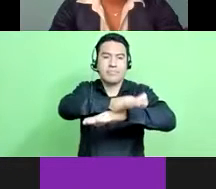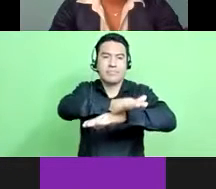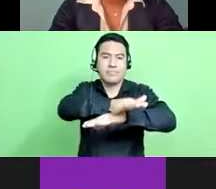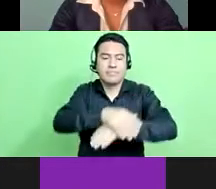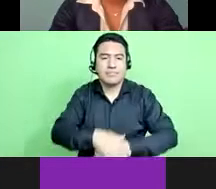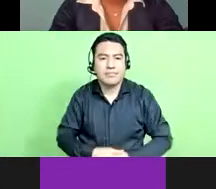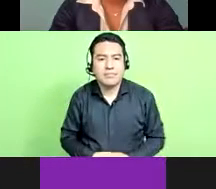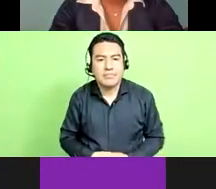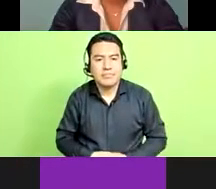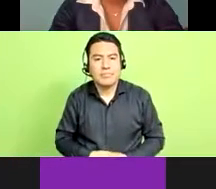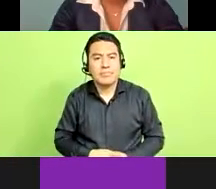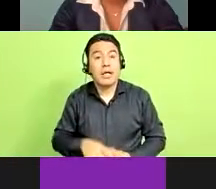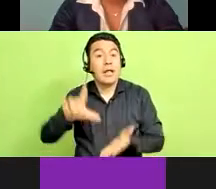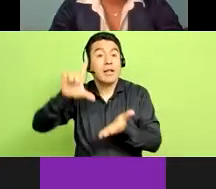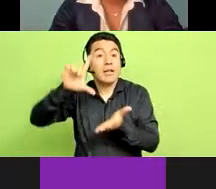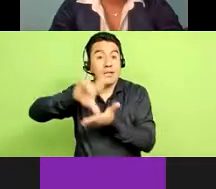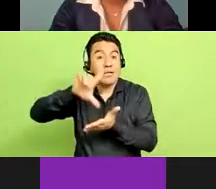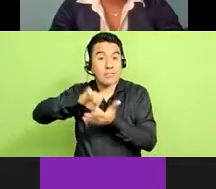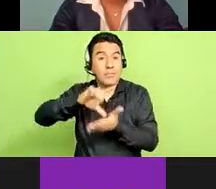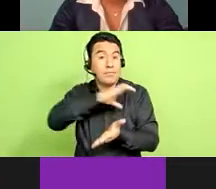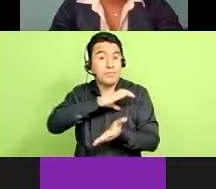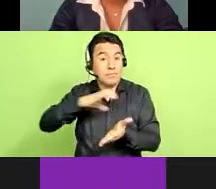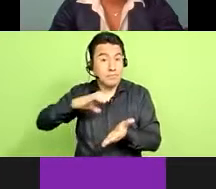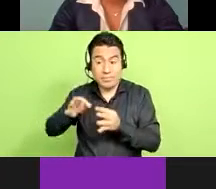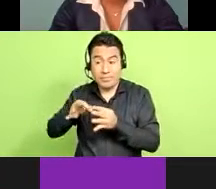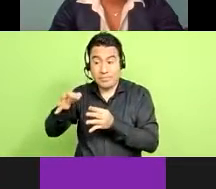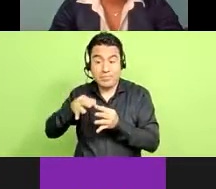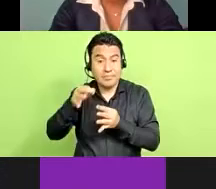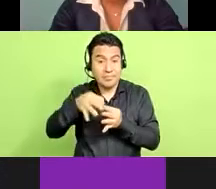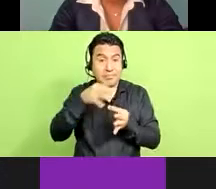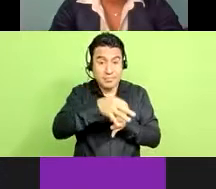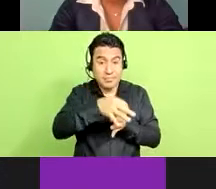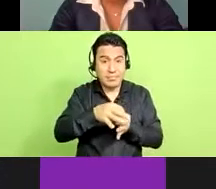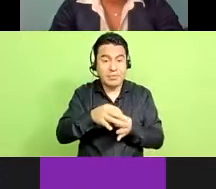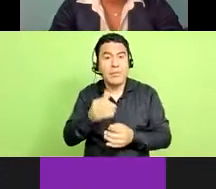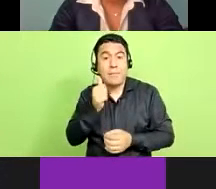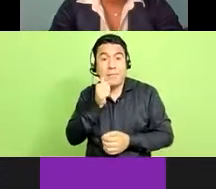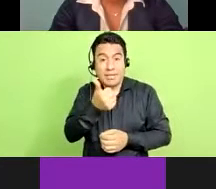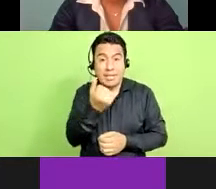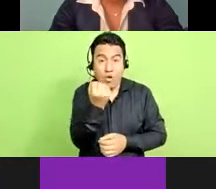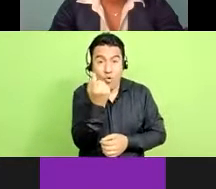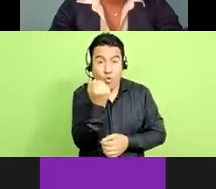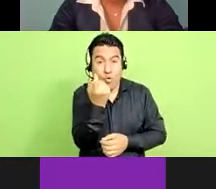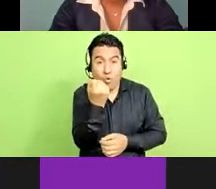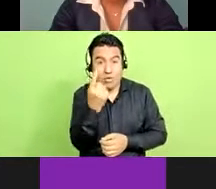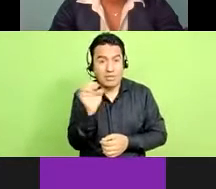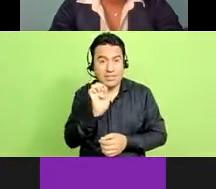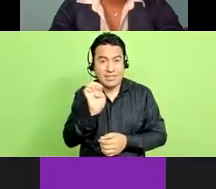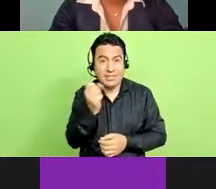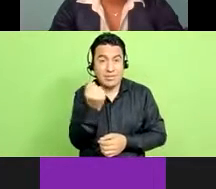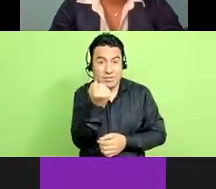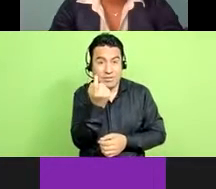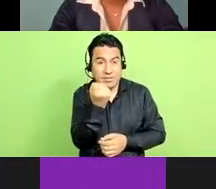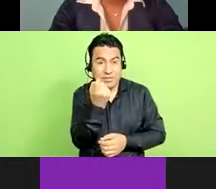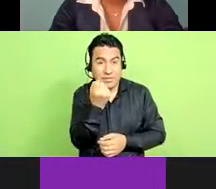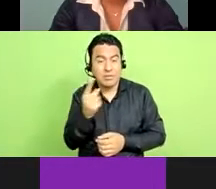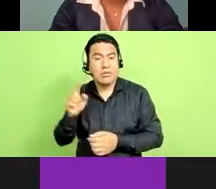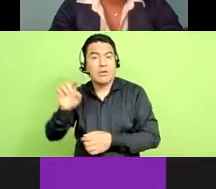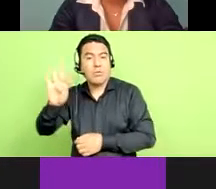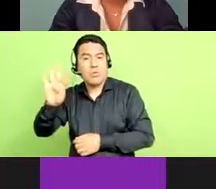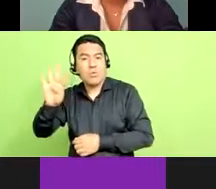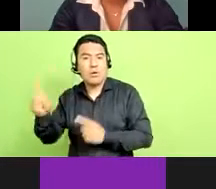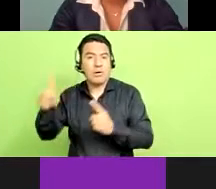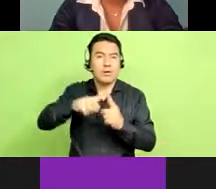lima metropolitana callao lima-provincias 11 de enero desde el horario es desde las 4 pm